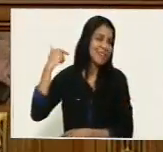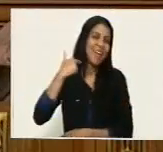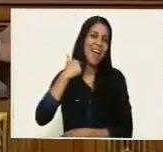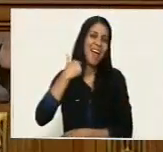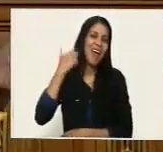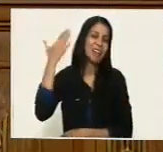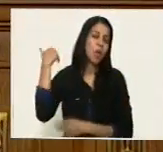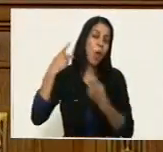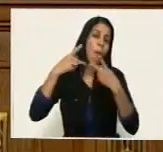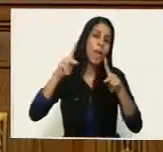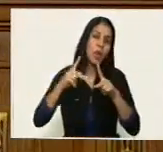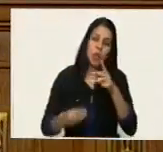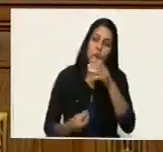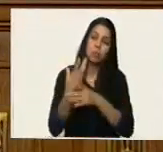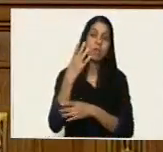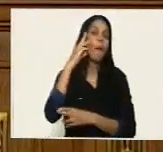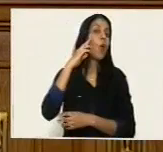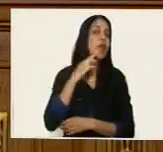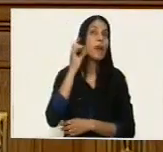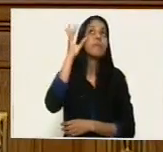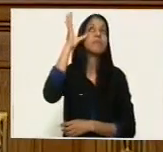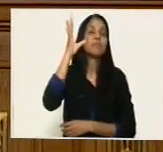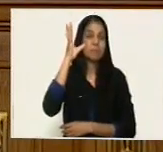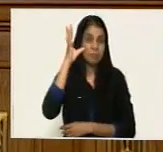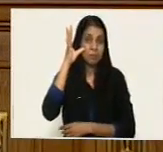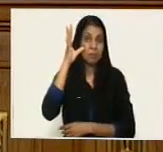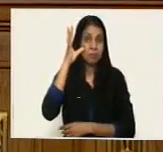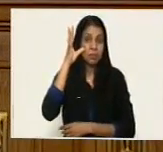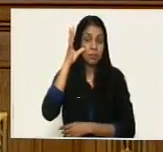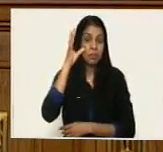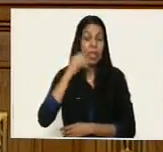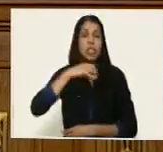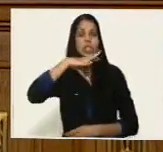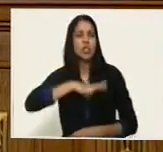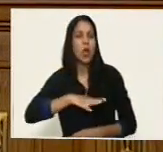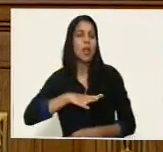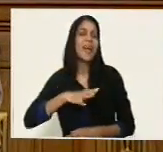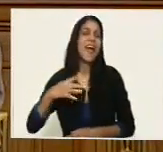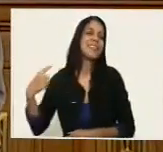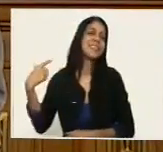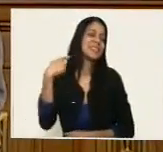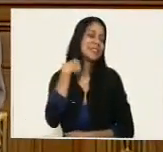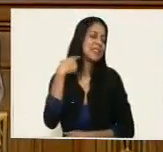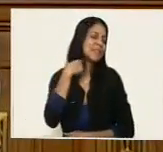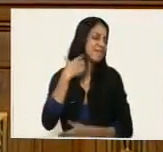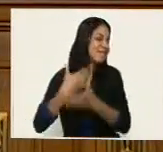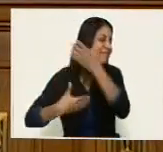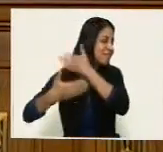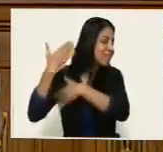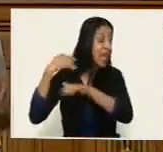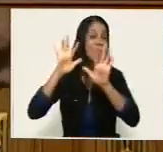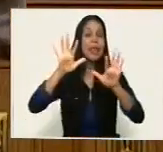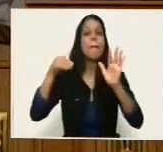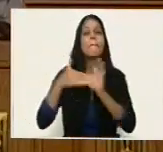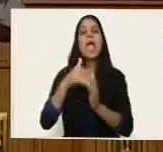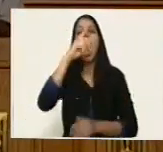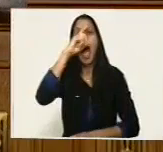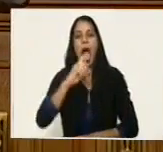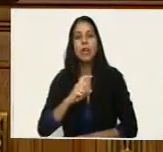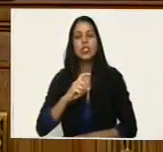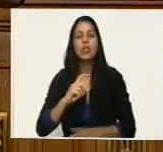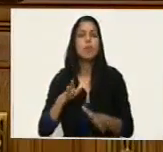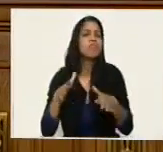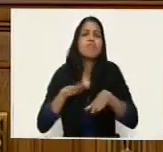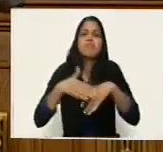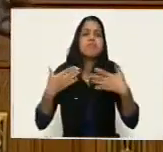La historia humana no es que tiene que se inventó la escritura, no, la historia humana tiene por lo menos 10.000 años cuando se conocen